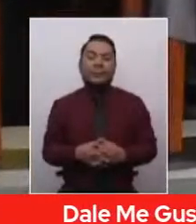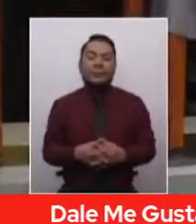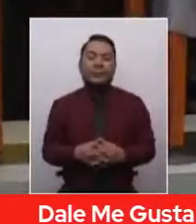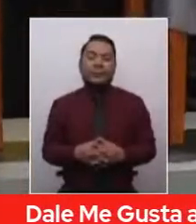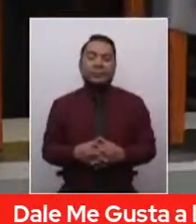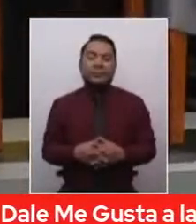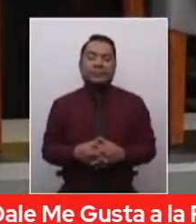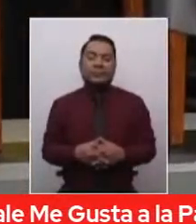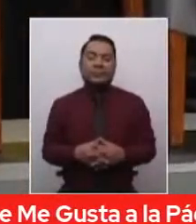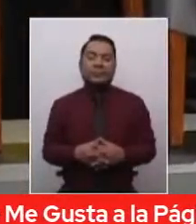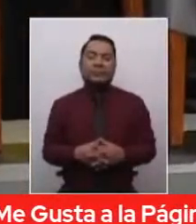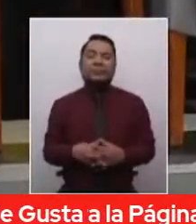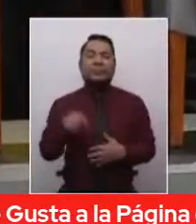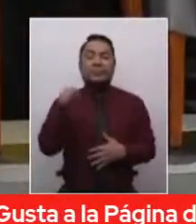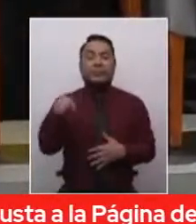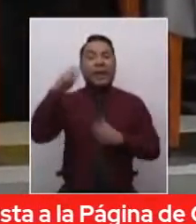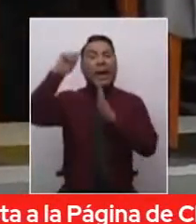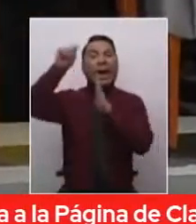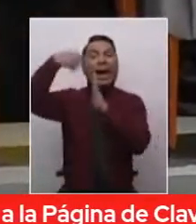Y la que viene es una pregunta grabada.